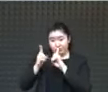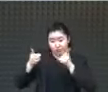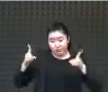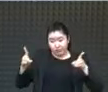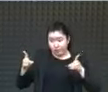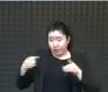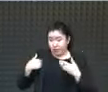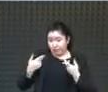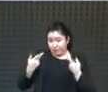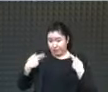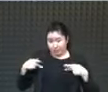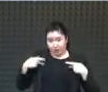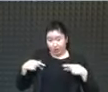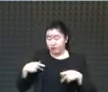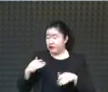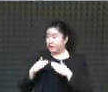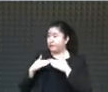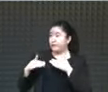más altos.